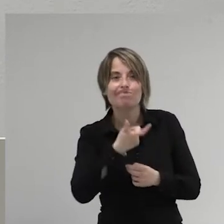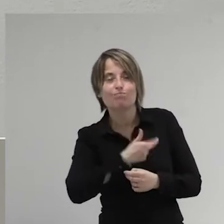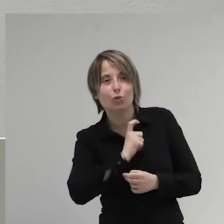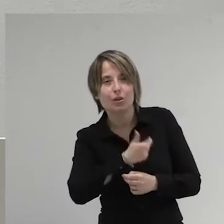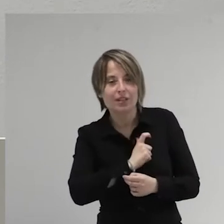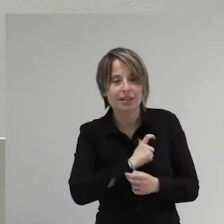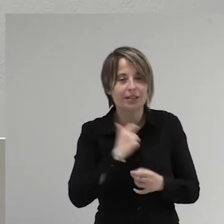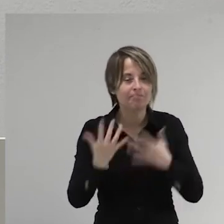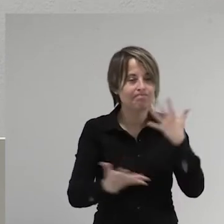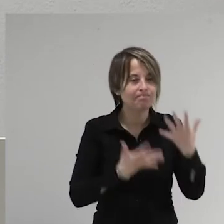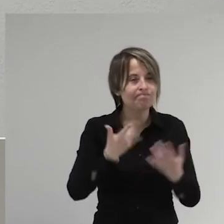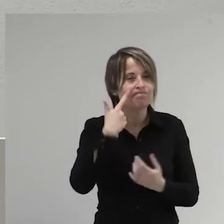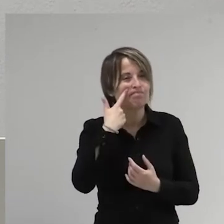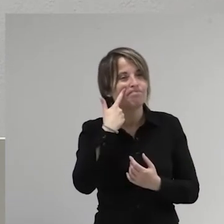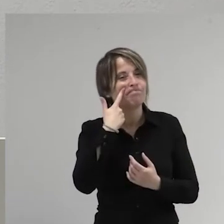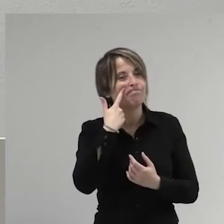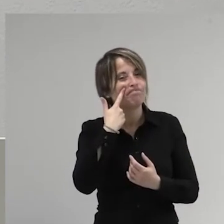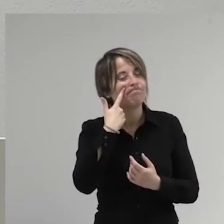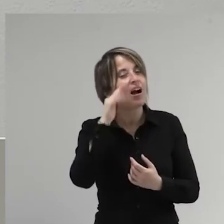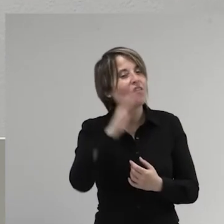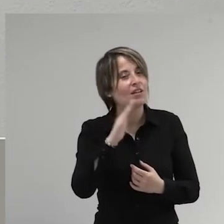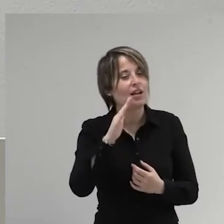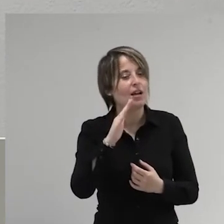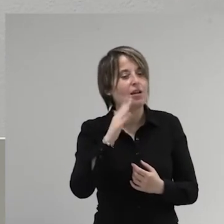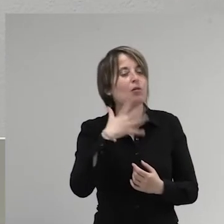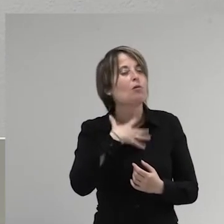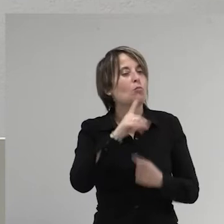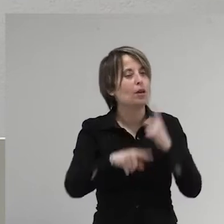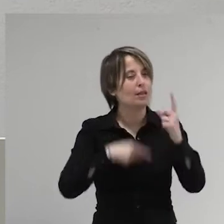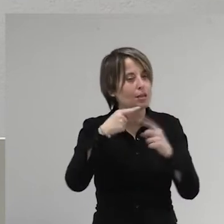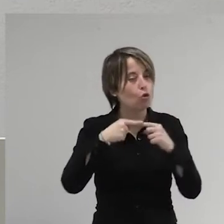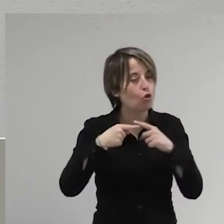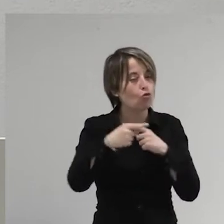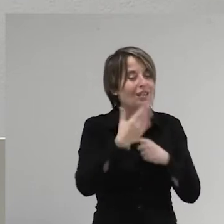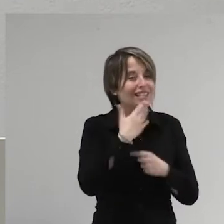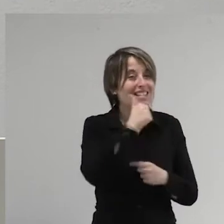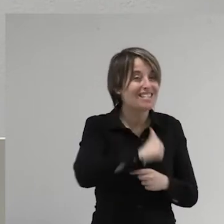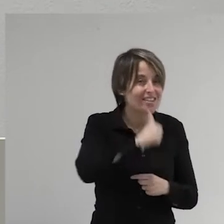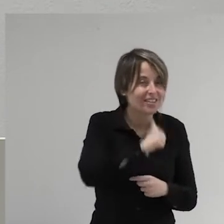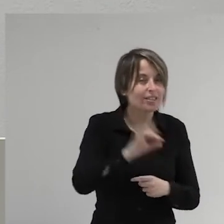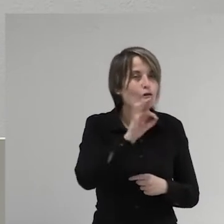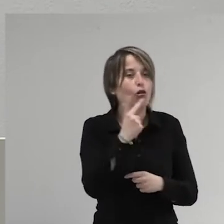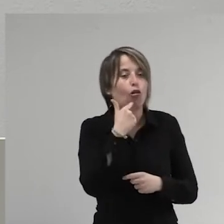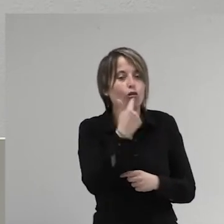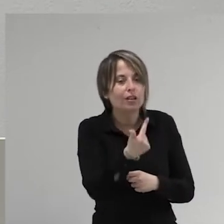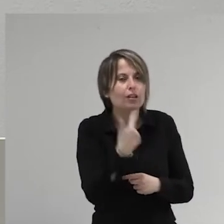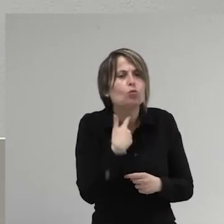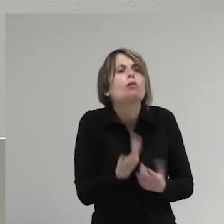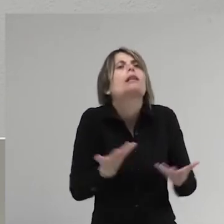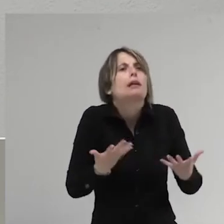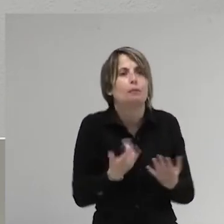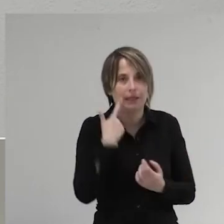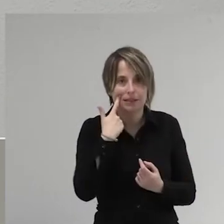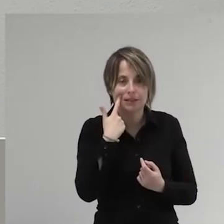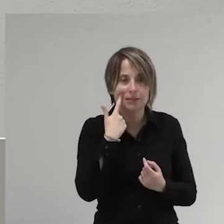sea, tiene muchas más papeletas de acabar siendo violentado si resiste o si dice de qué vas, o